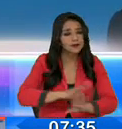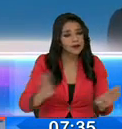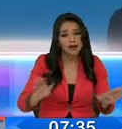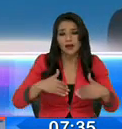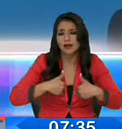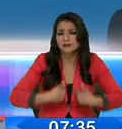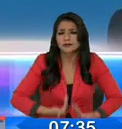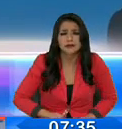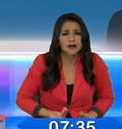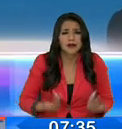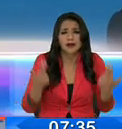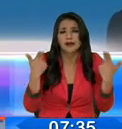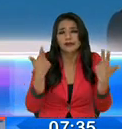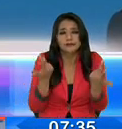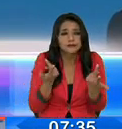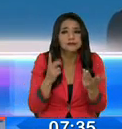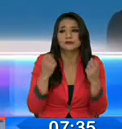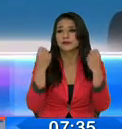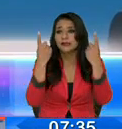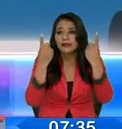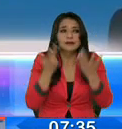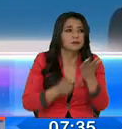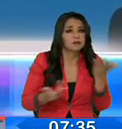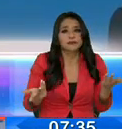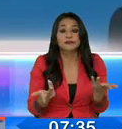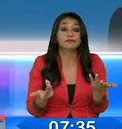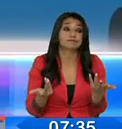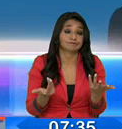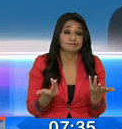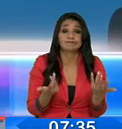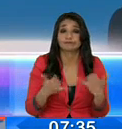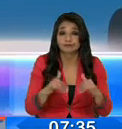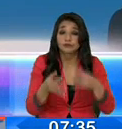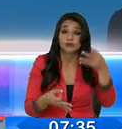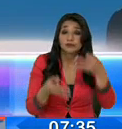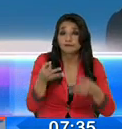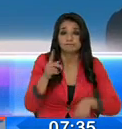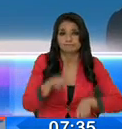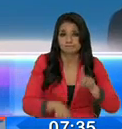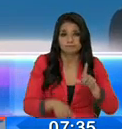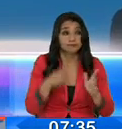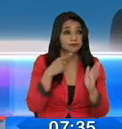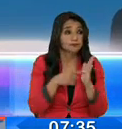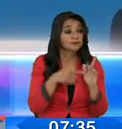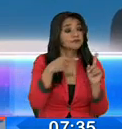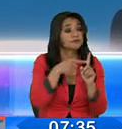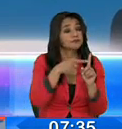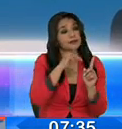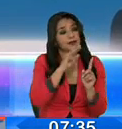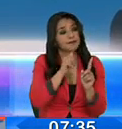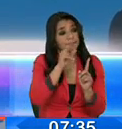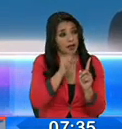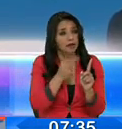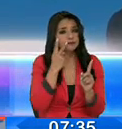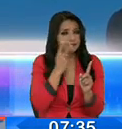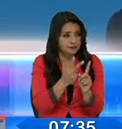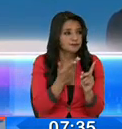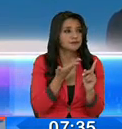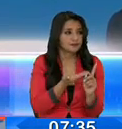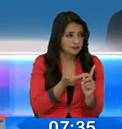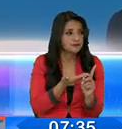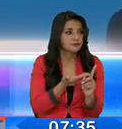se vuelve incomprensible las circunstancias y sobre todo porque en el caso de espinel hemos mirado como